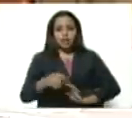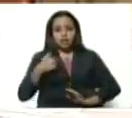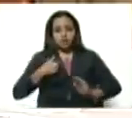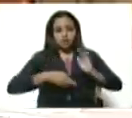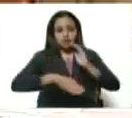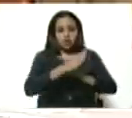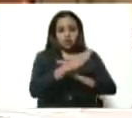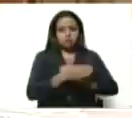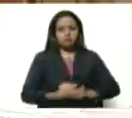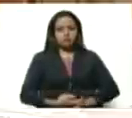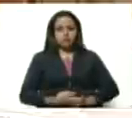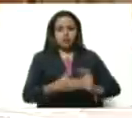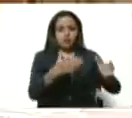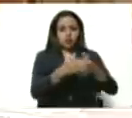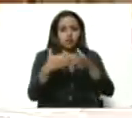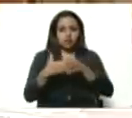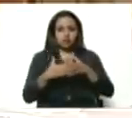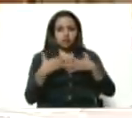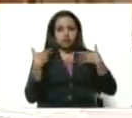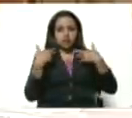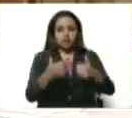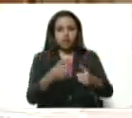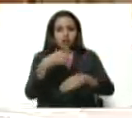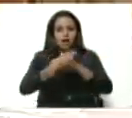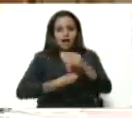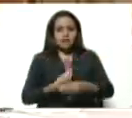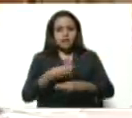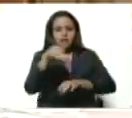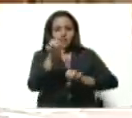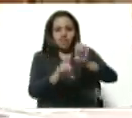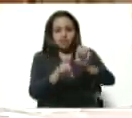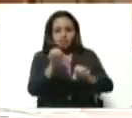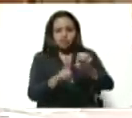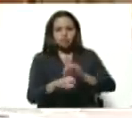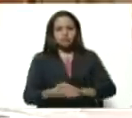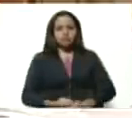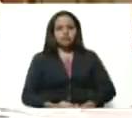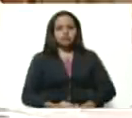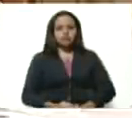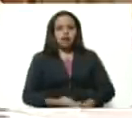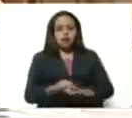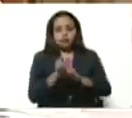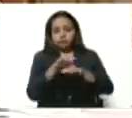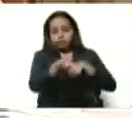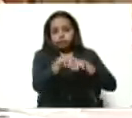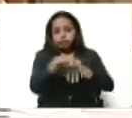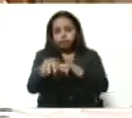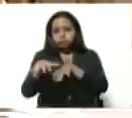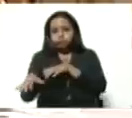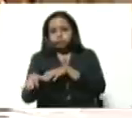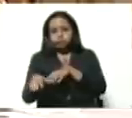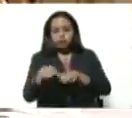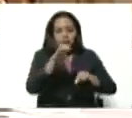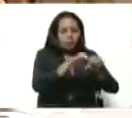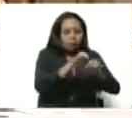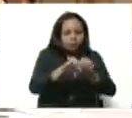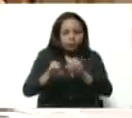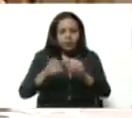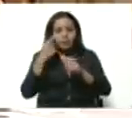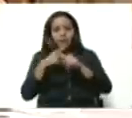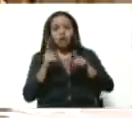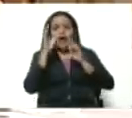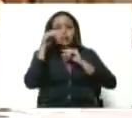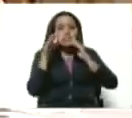con los equipos de salud a ser el despistaje masivo personalizado pero atendiendo